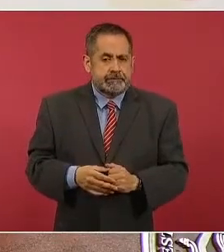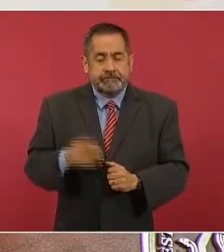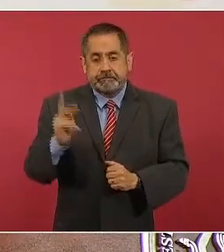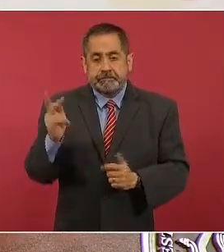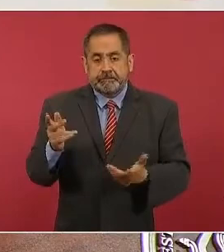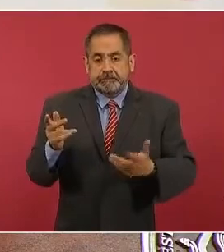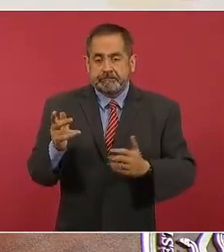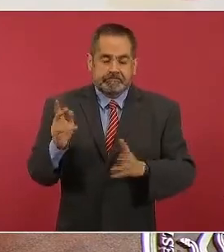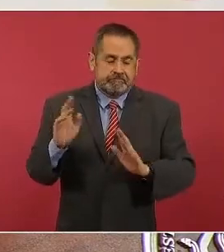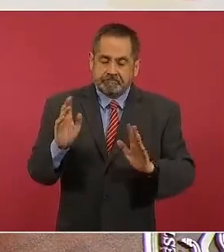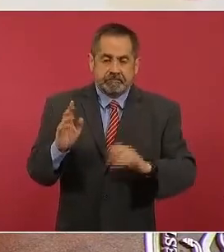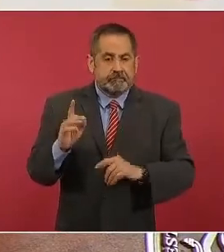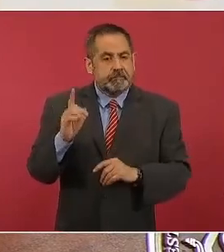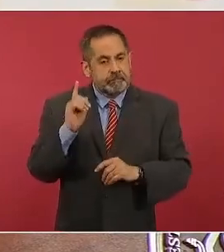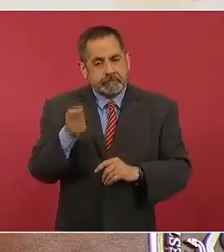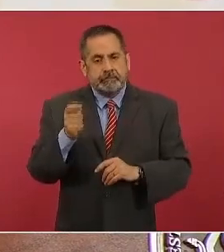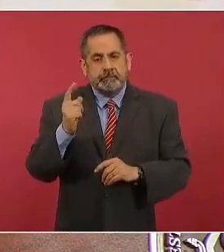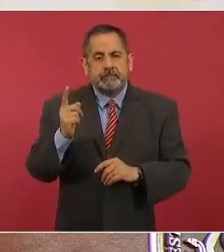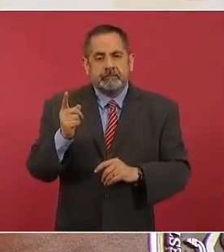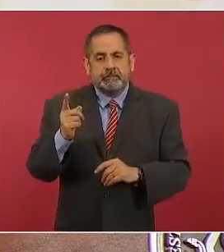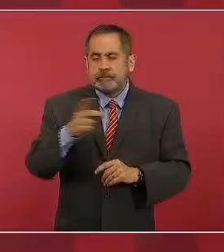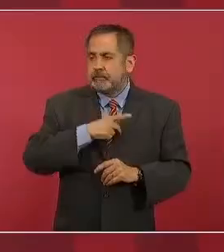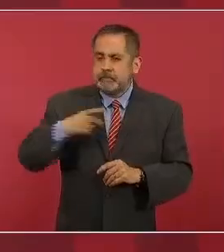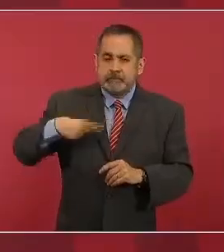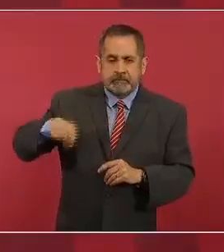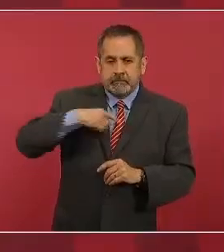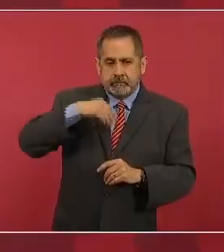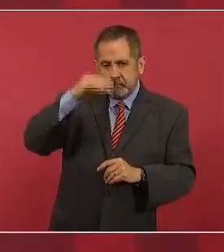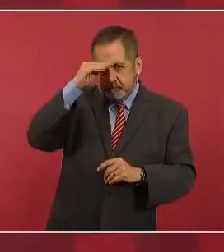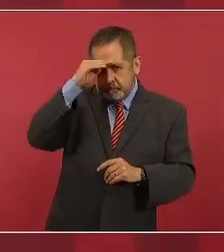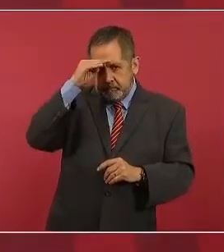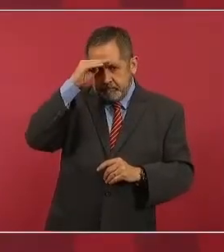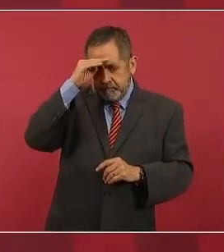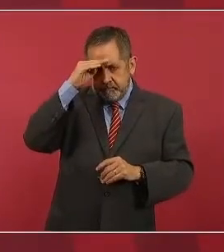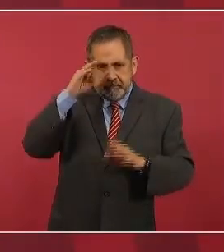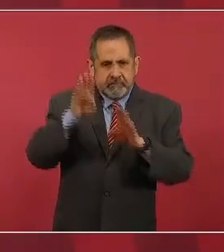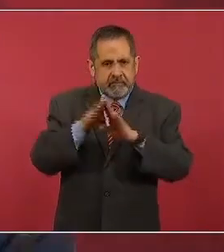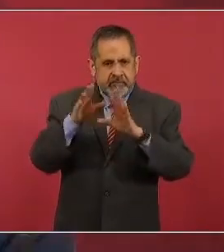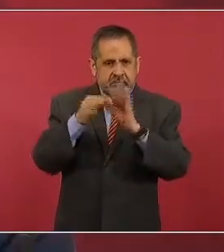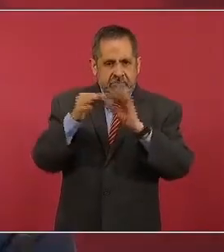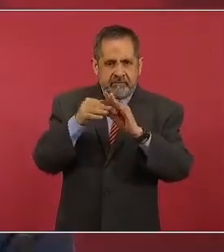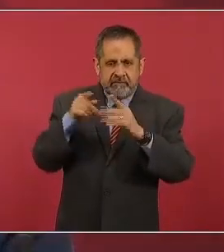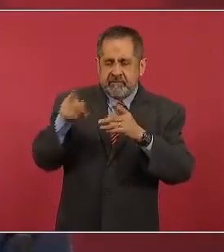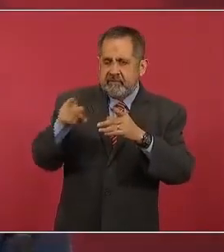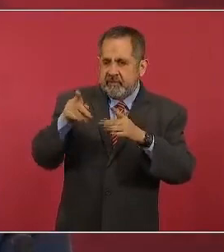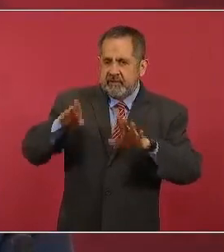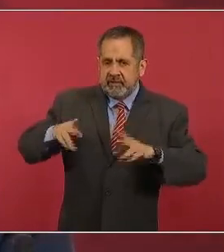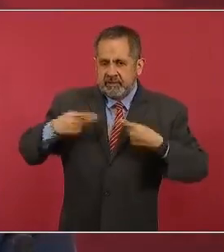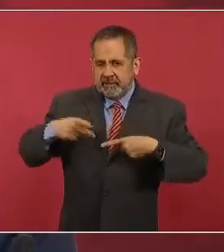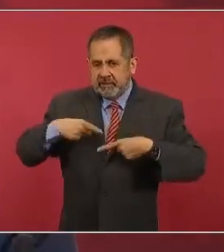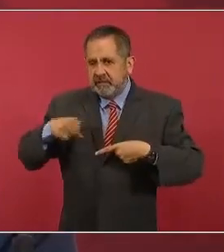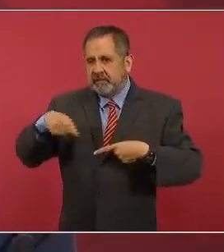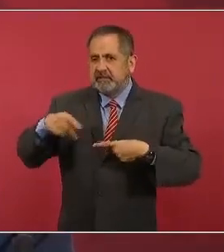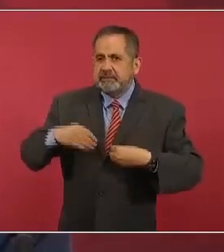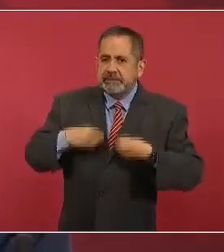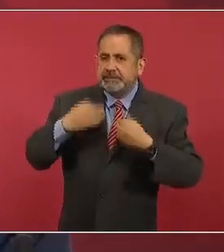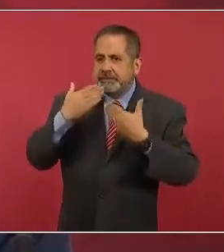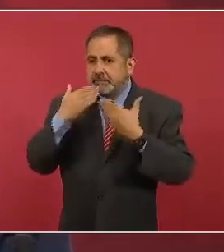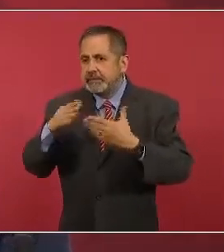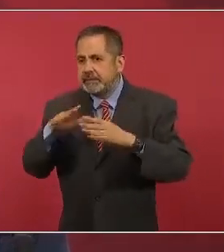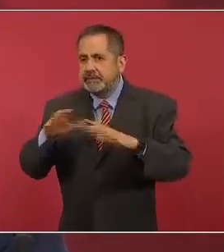pero siempre pensando en el bienestar de la gente, en la vida,